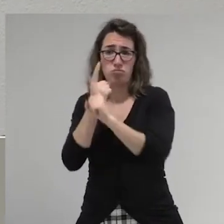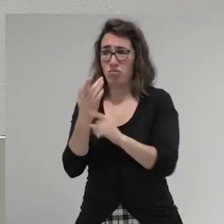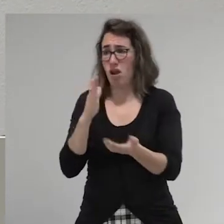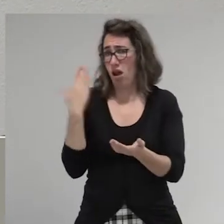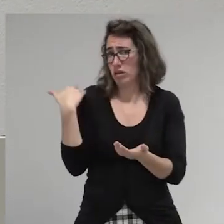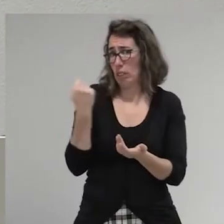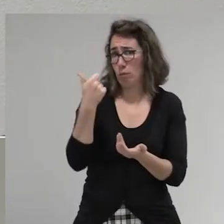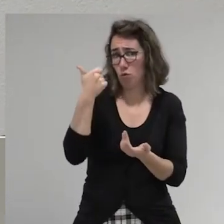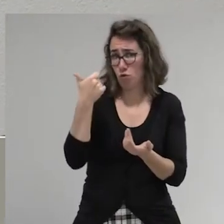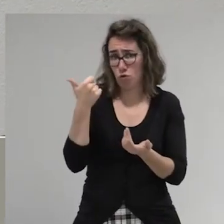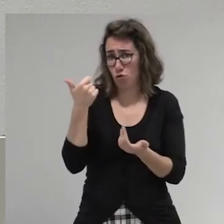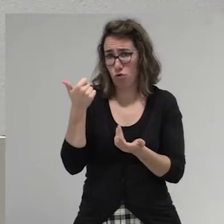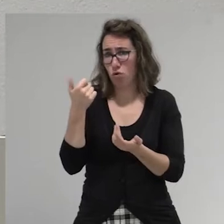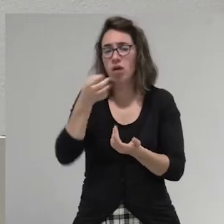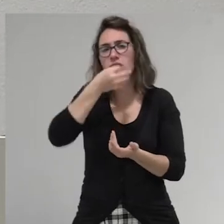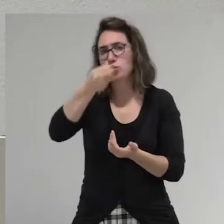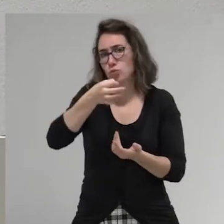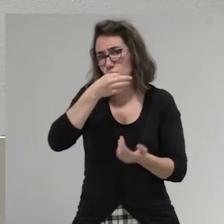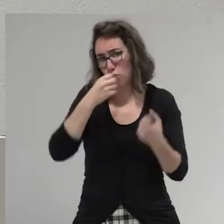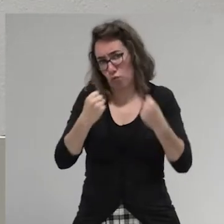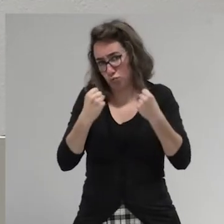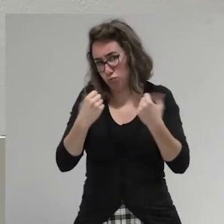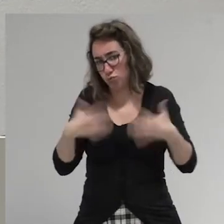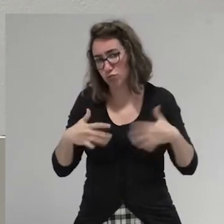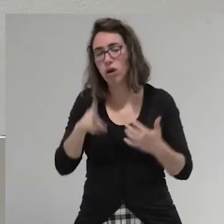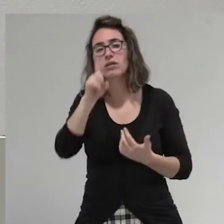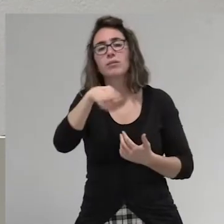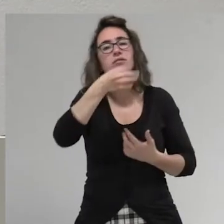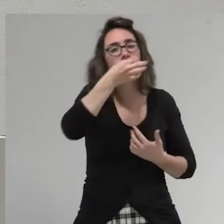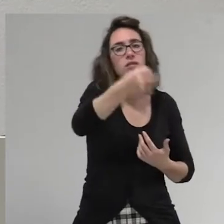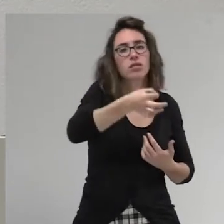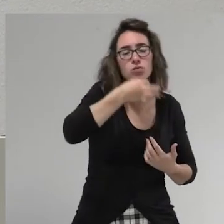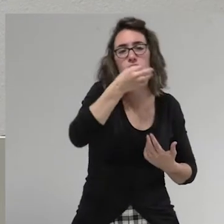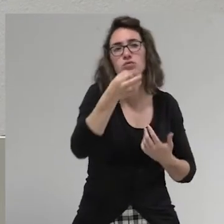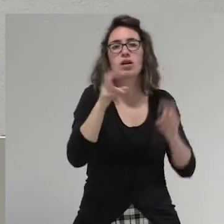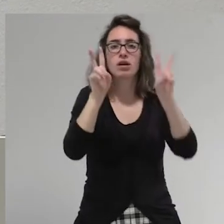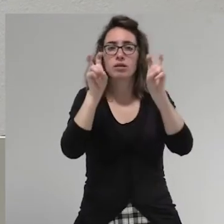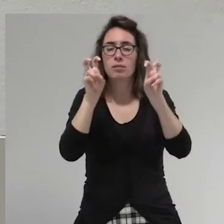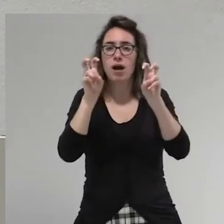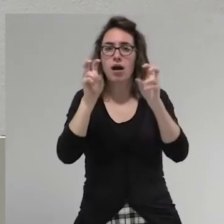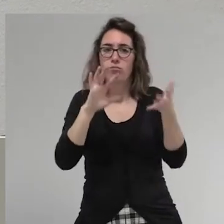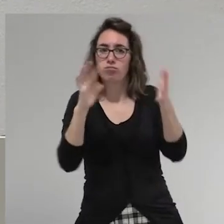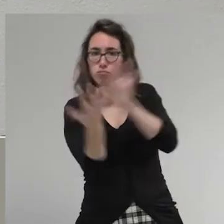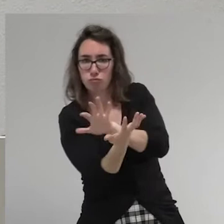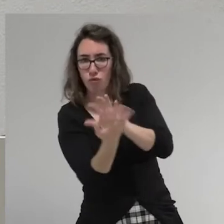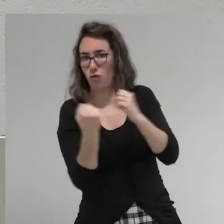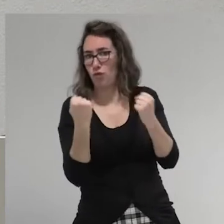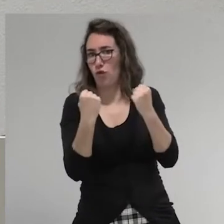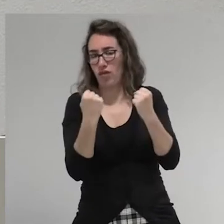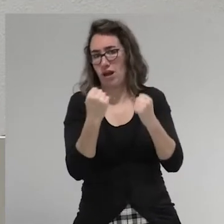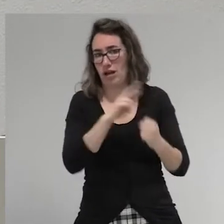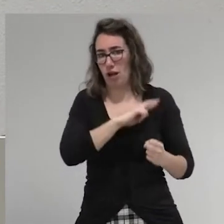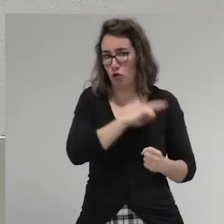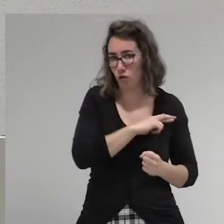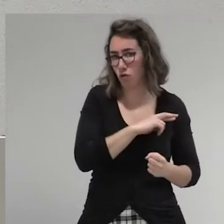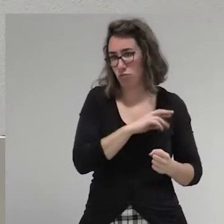bien han entrado. Hemos tenido pragmáticas de conversión forzosa desde el inicio de la creación del Estado moderno español.